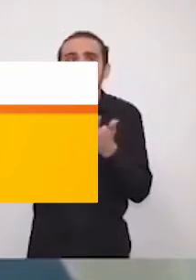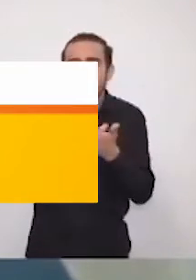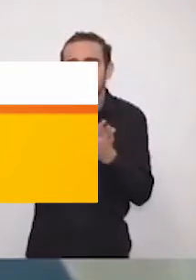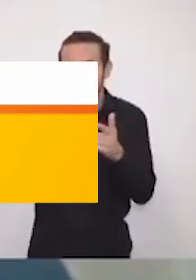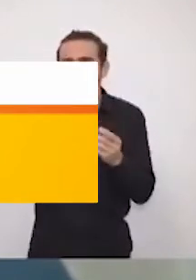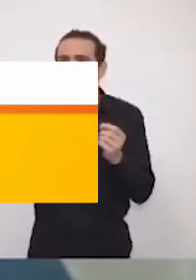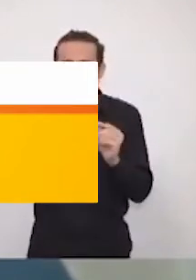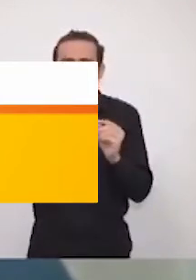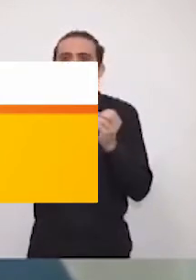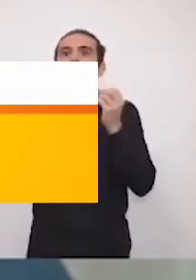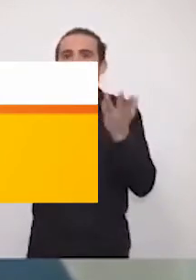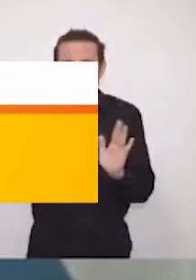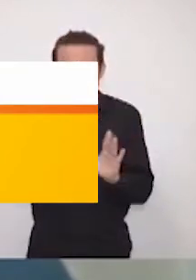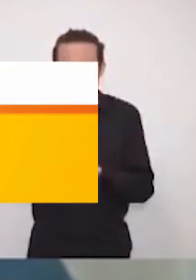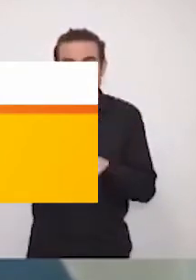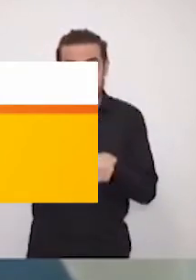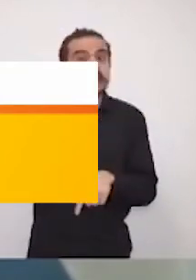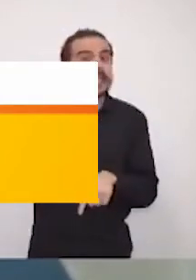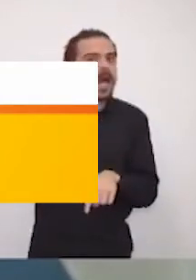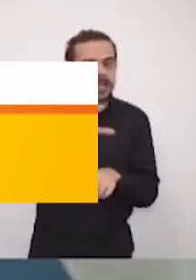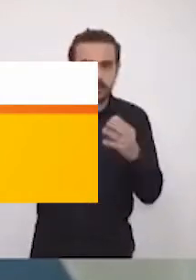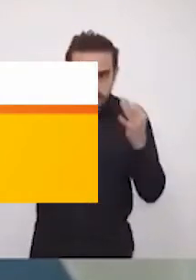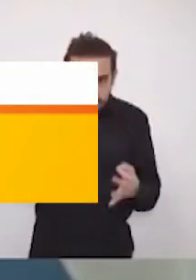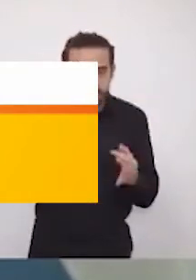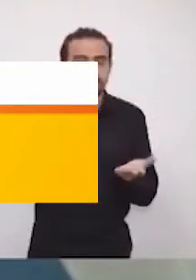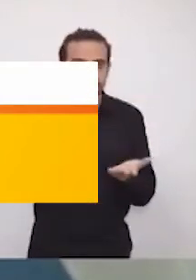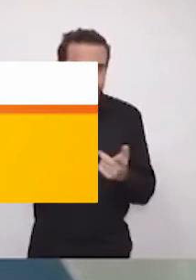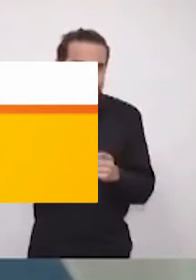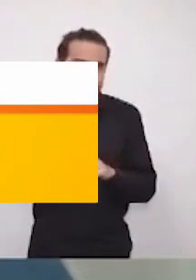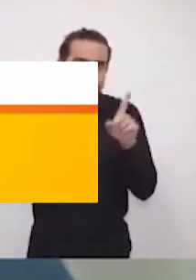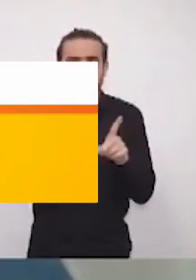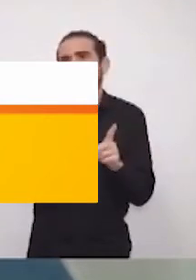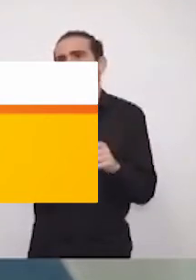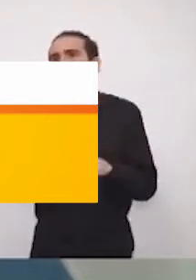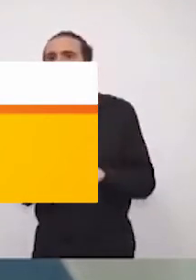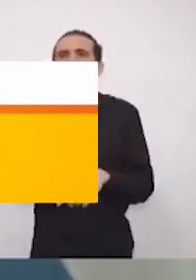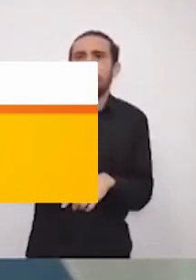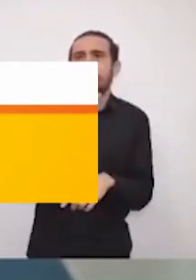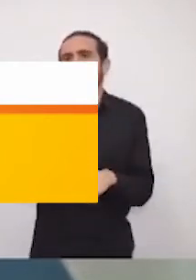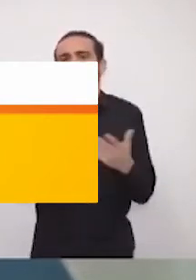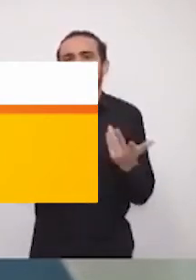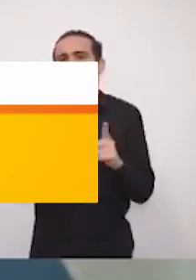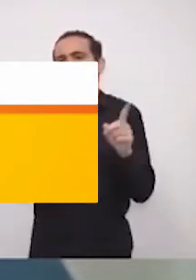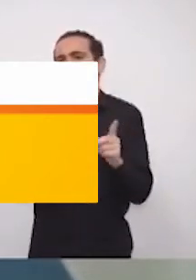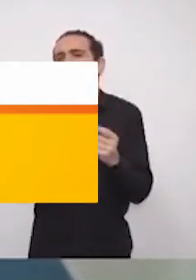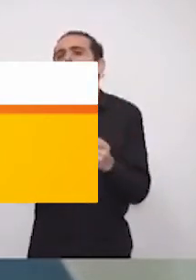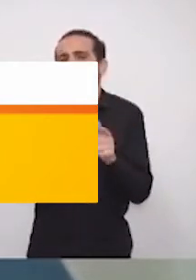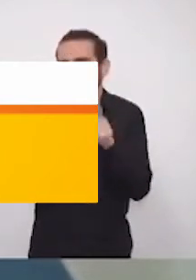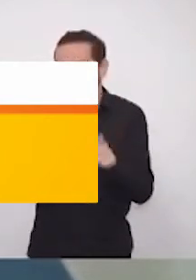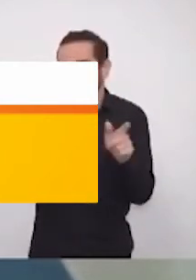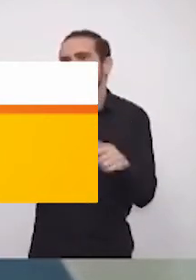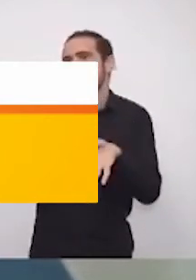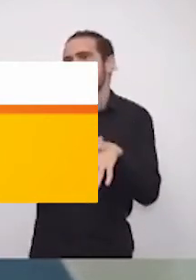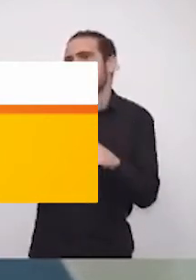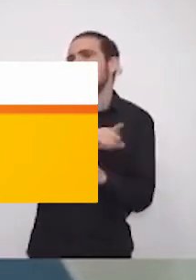pasando son episodios de gente que obviamente va a lugares donde hay circulación comunitaria del virus